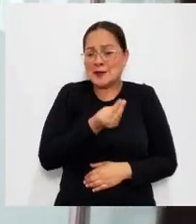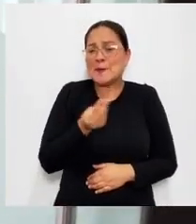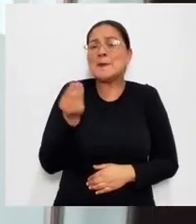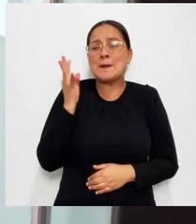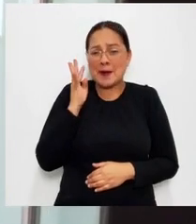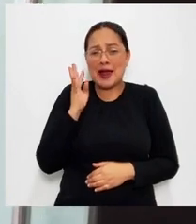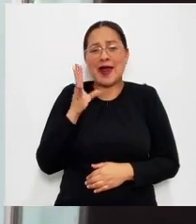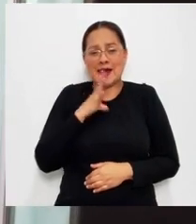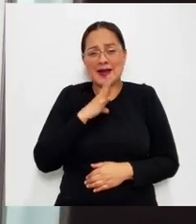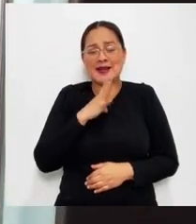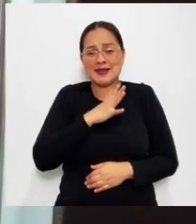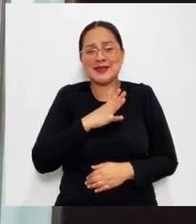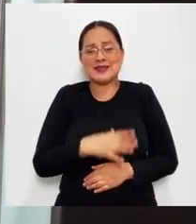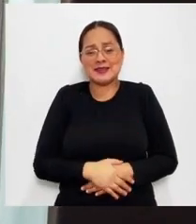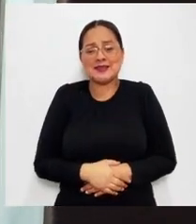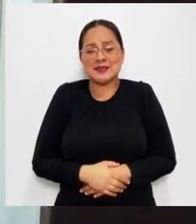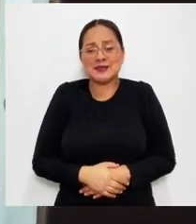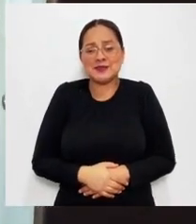varios.